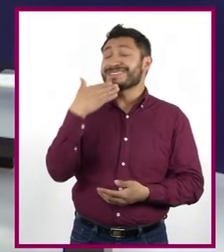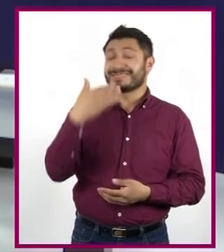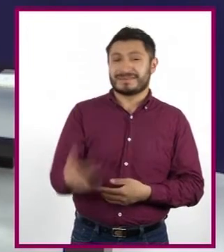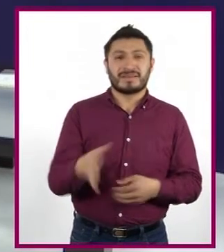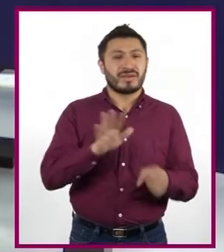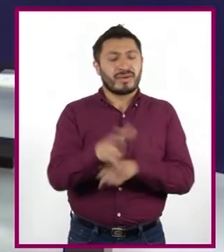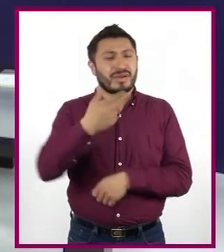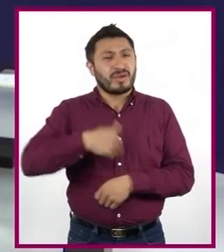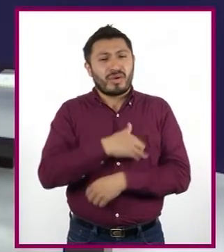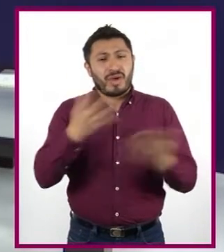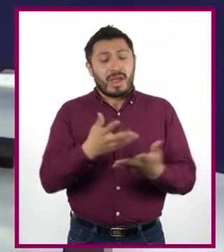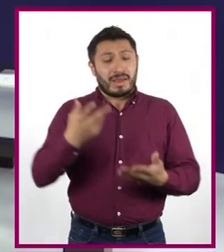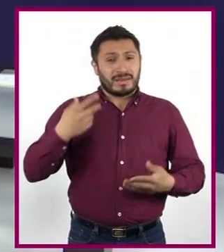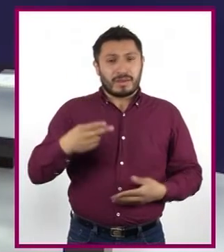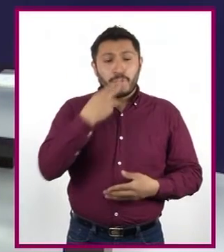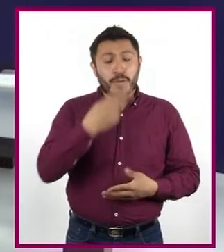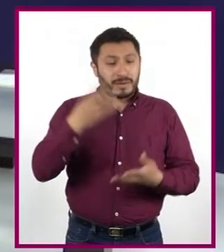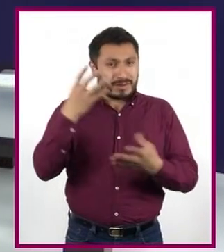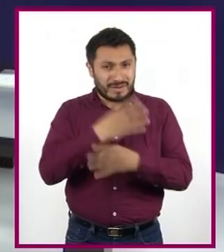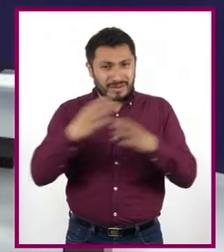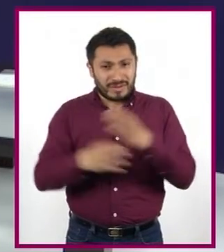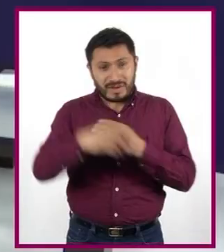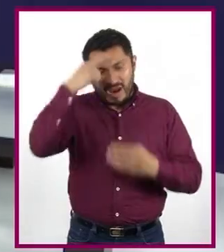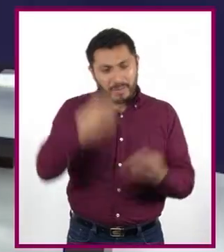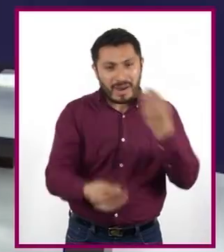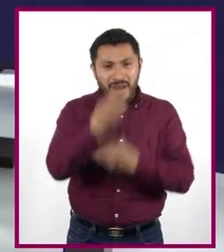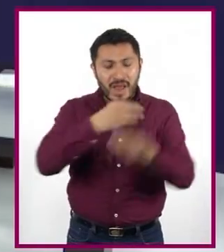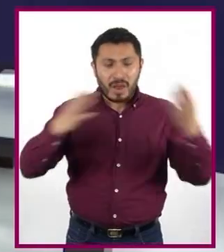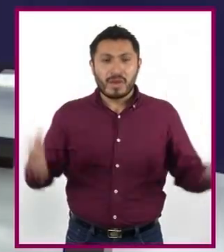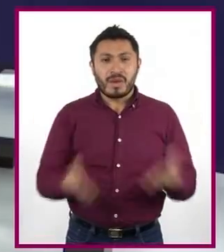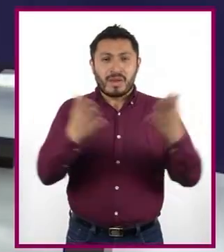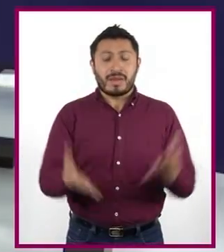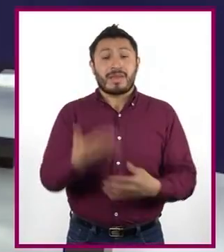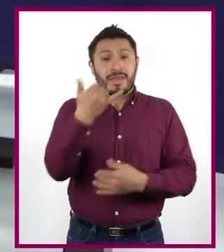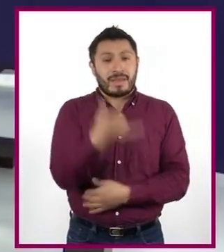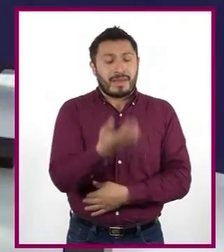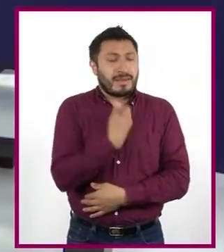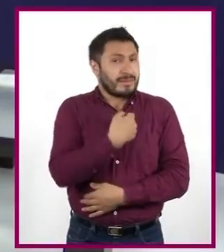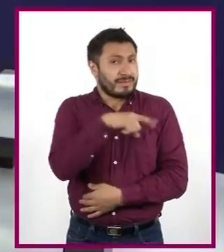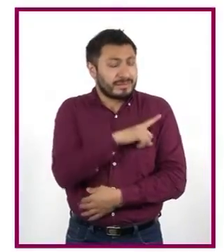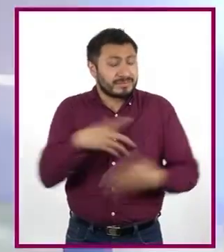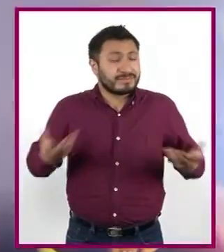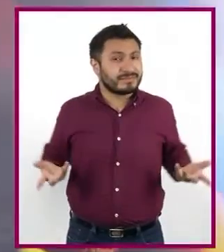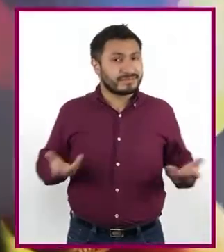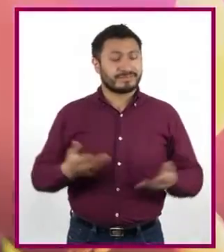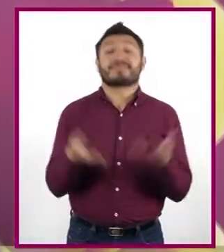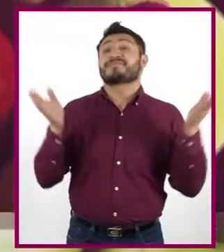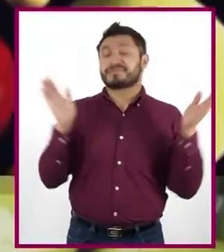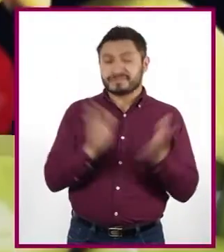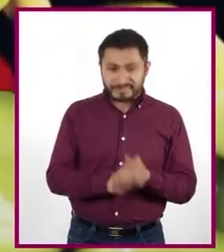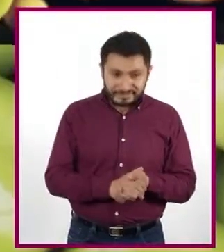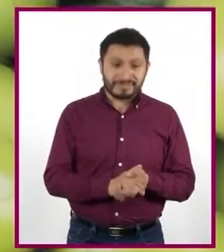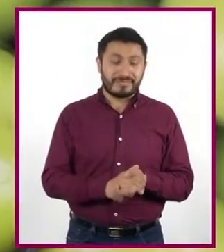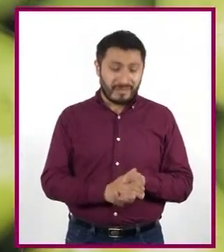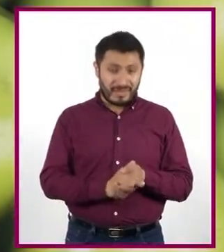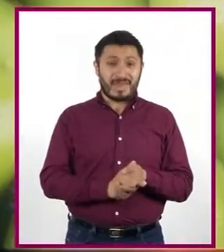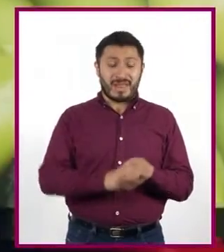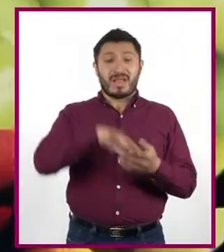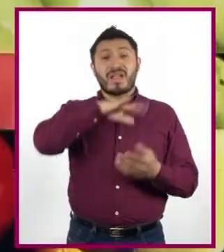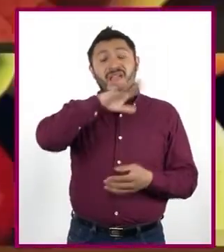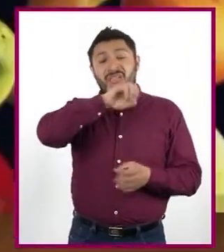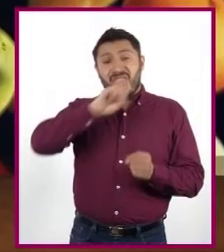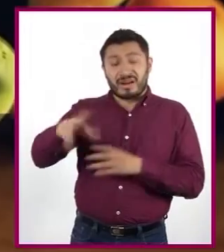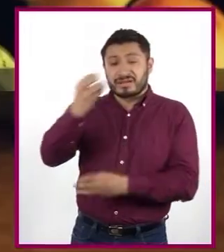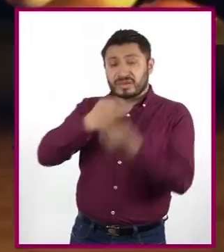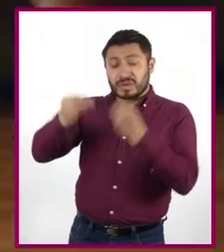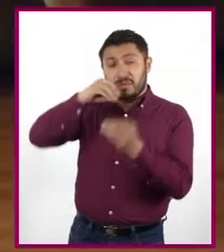hacer como consumidores para que nuestra alimentación sea más sostenible y saludable? Bueno, reducir el desperdicio